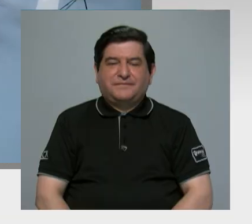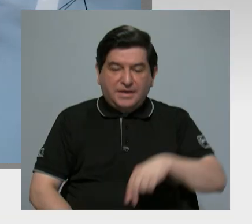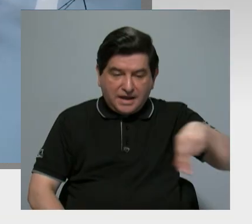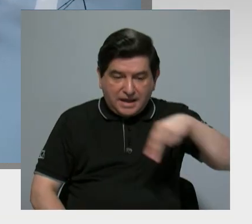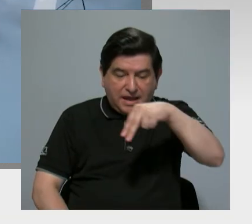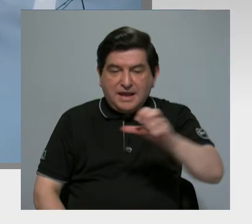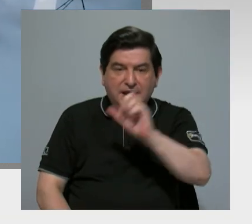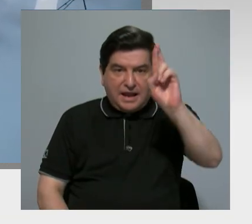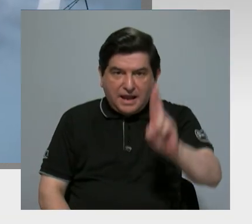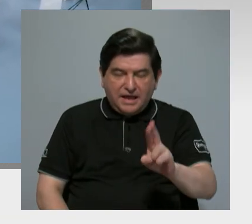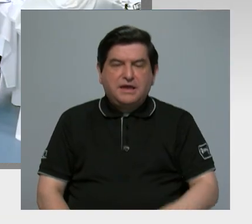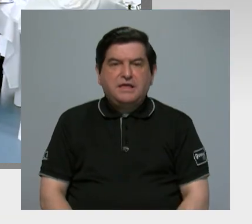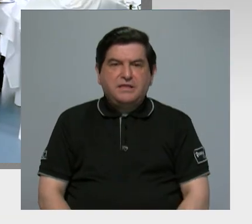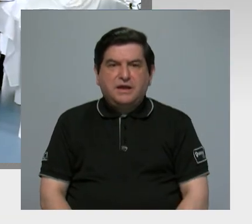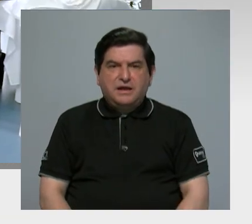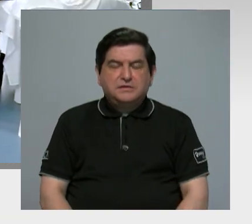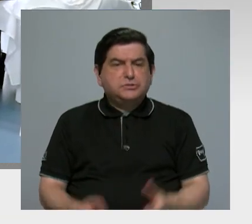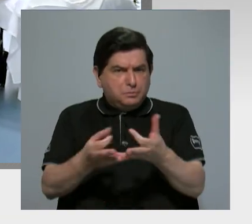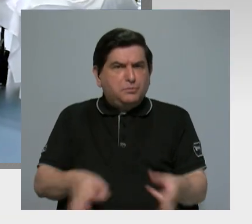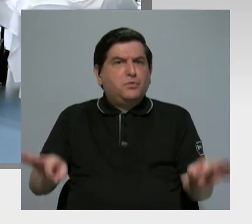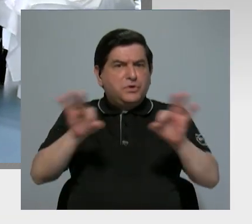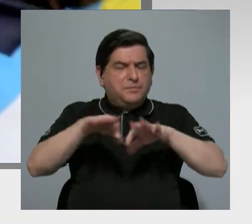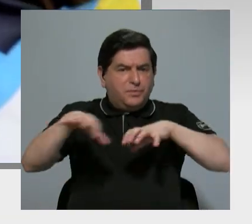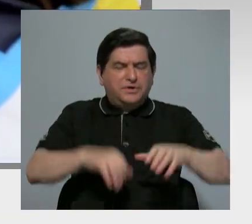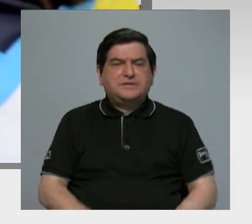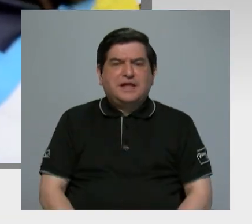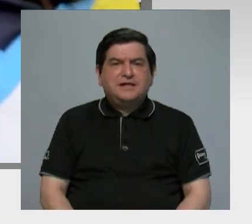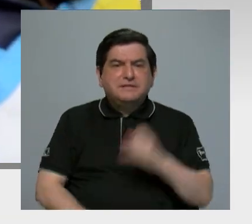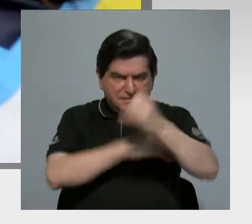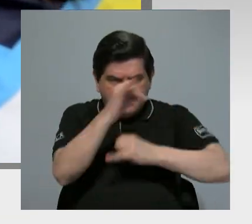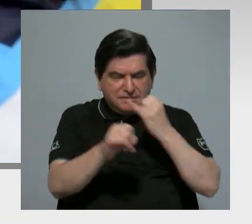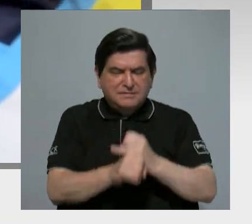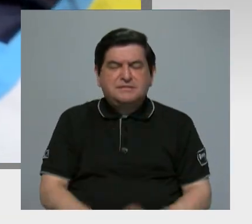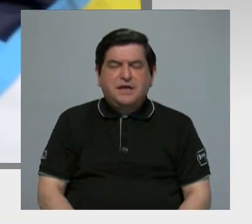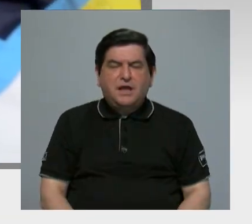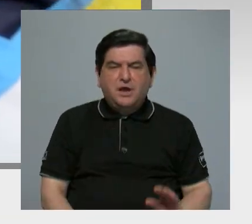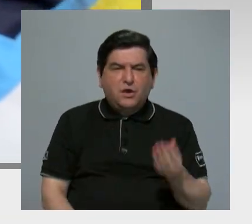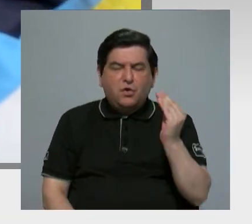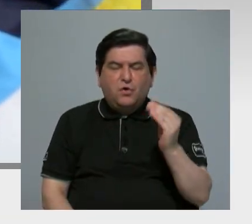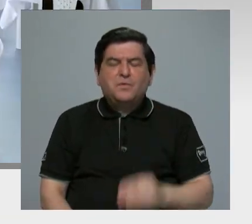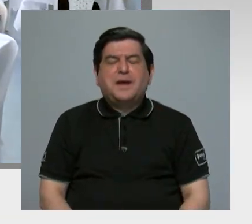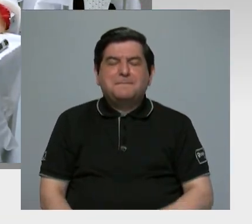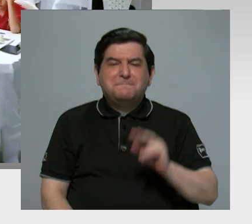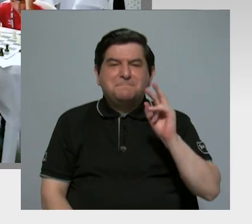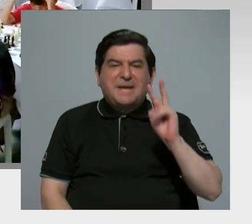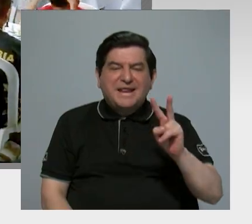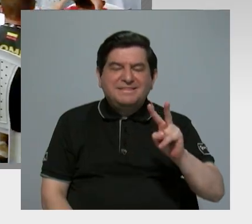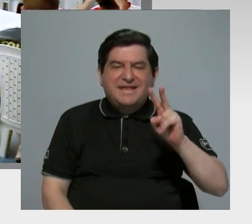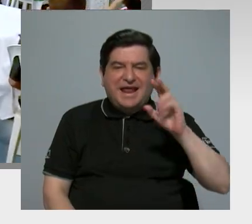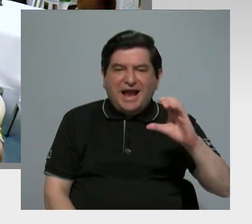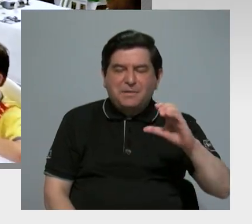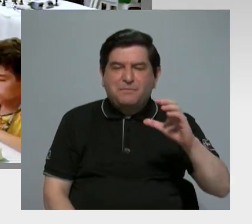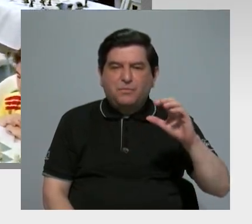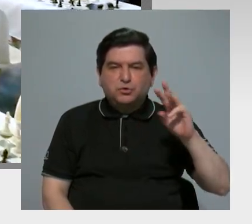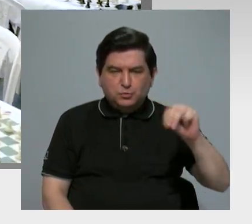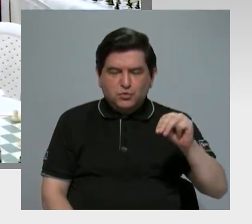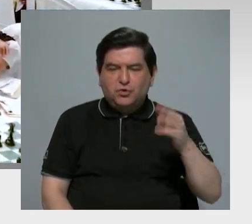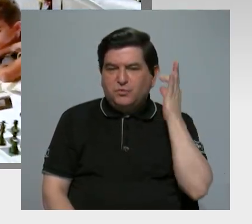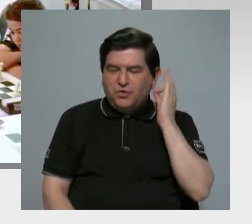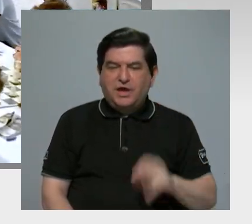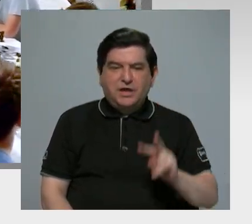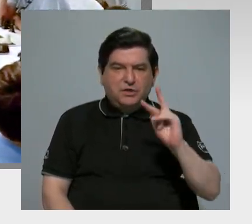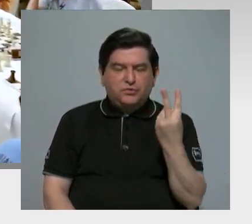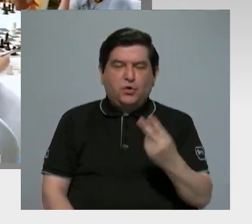El ajedrez tico logra una gran movida en suelo internacional. La joven promesa Valentina Campos Muñoz se